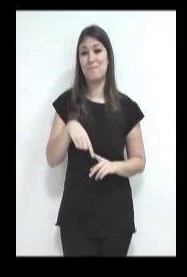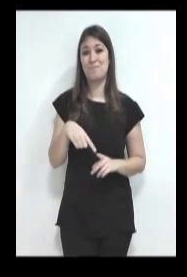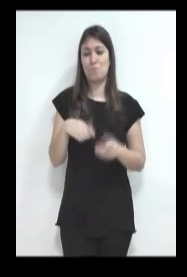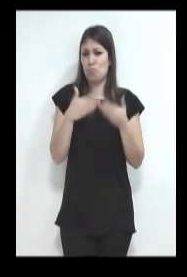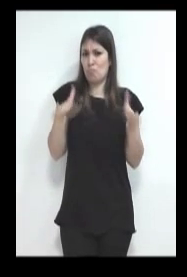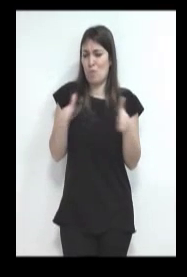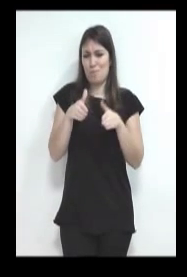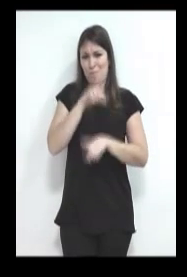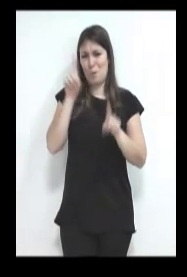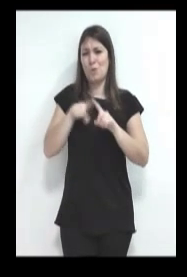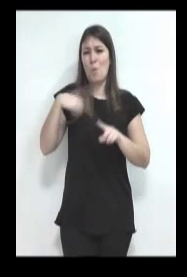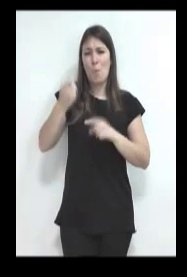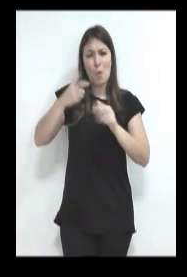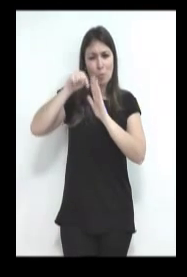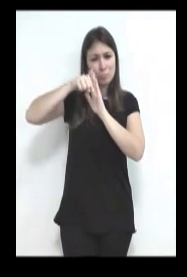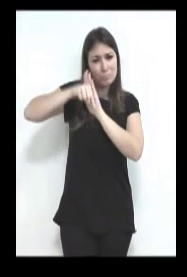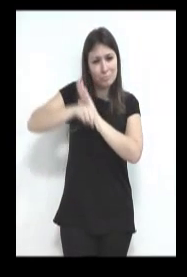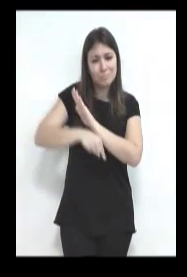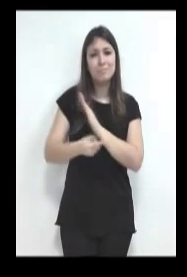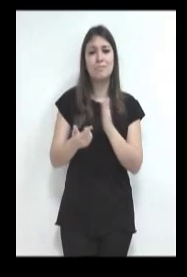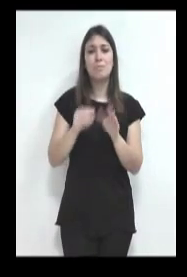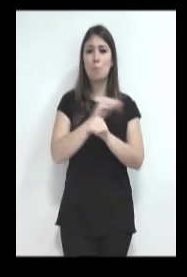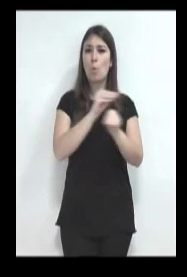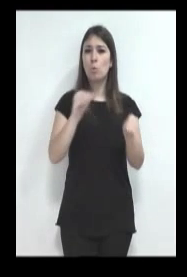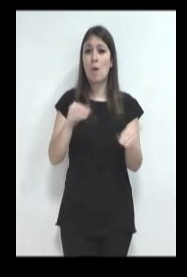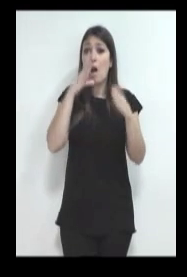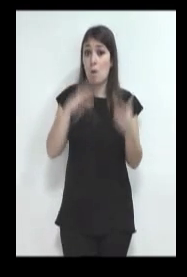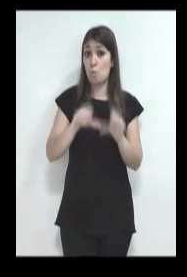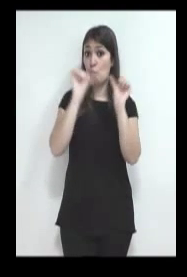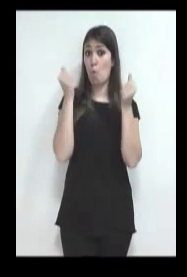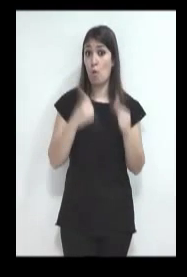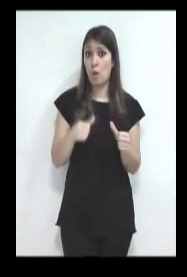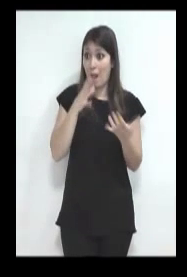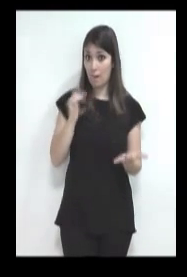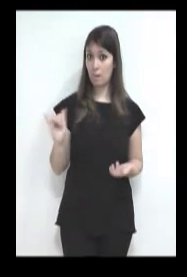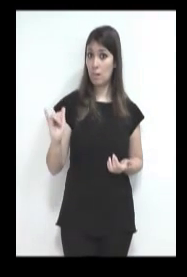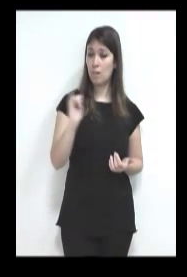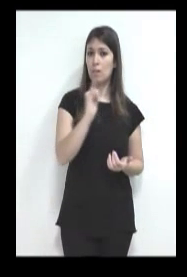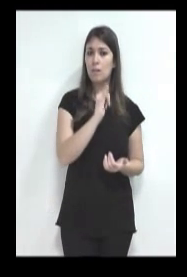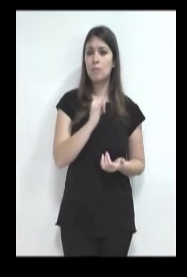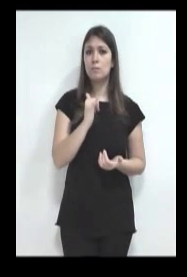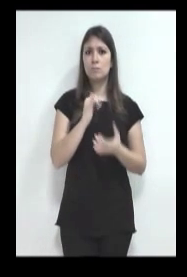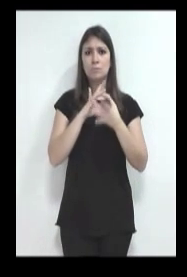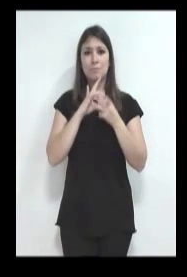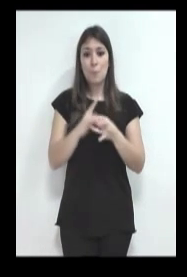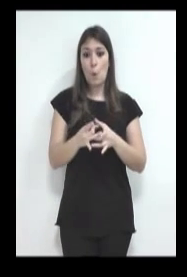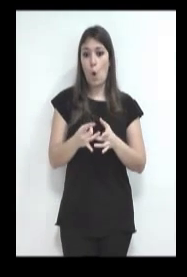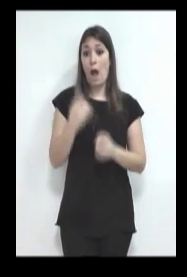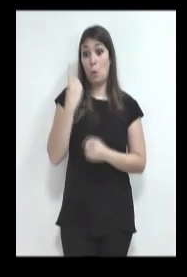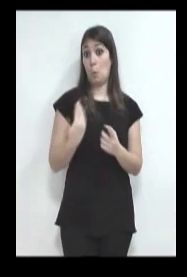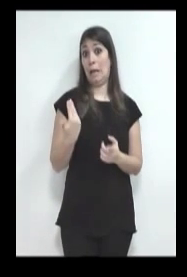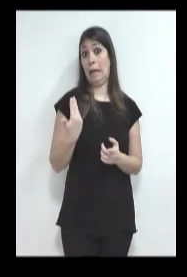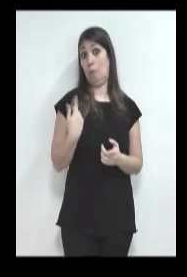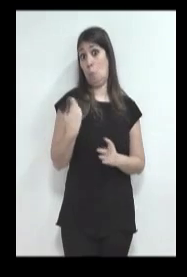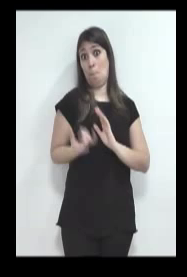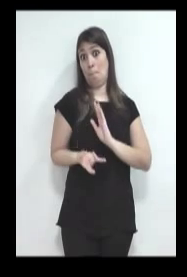abierto primero y luego pues empezamos a entrar. ¿Cómo veis los modelos actuales que hay de incipientes en muchos casos